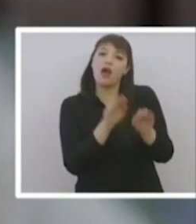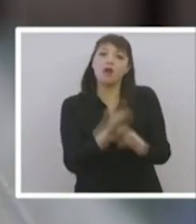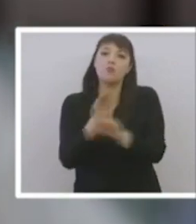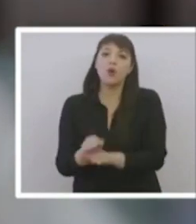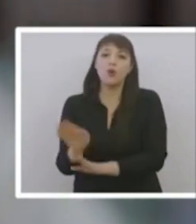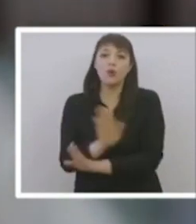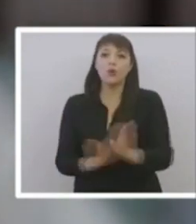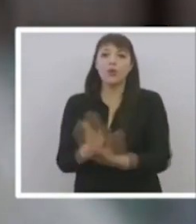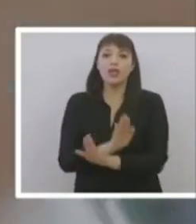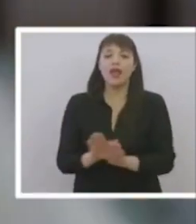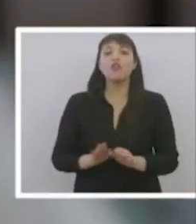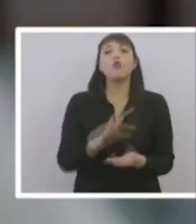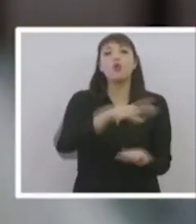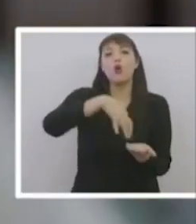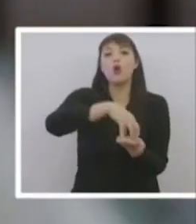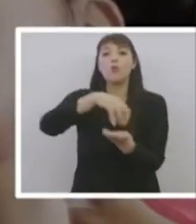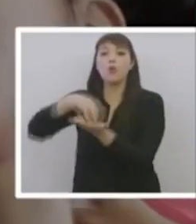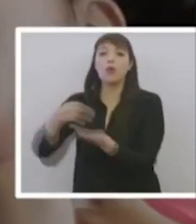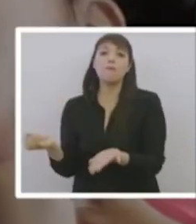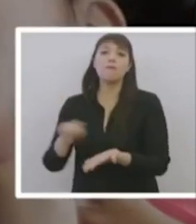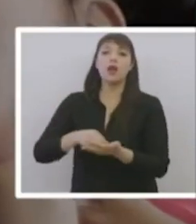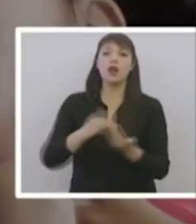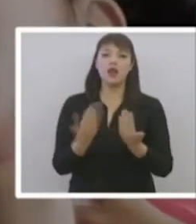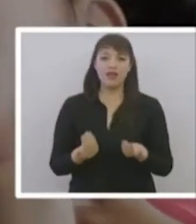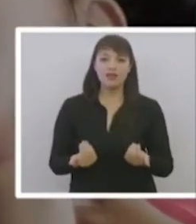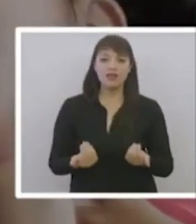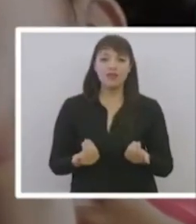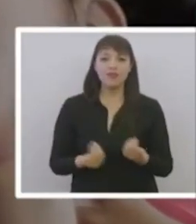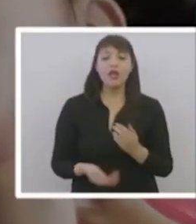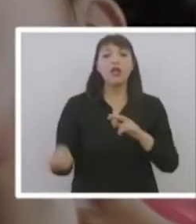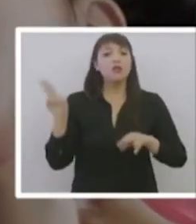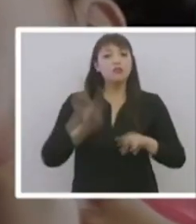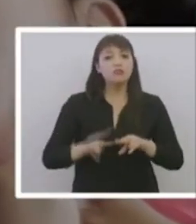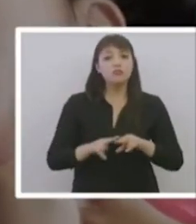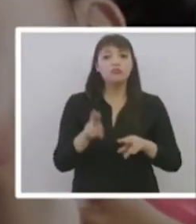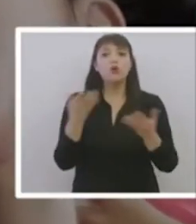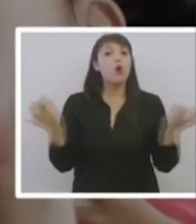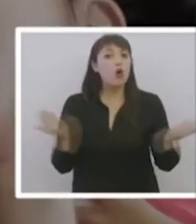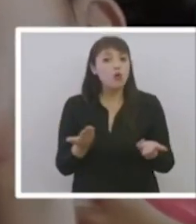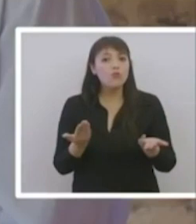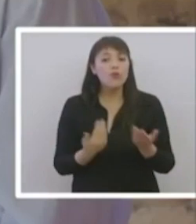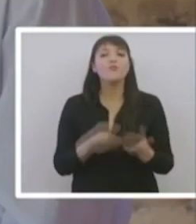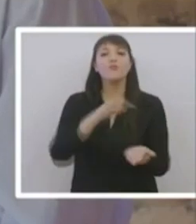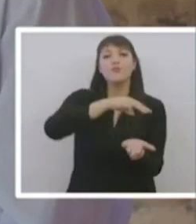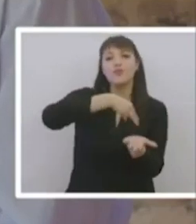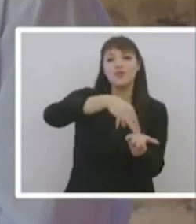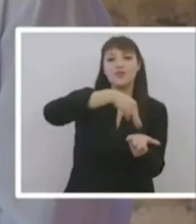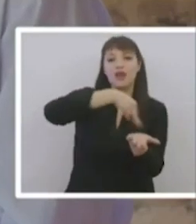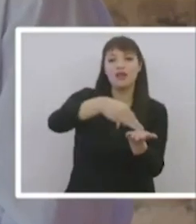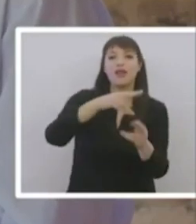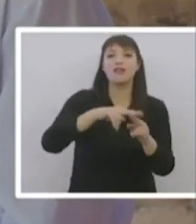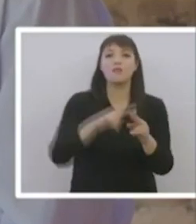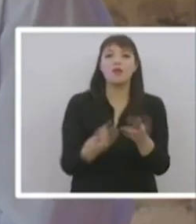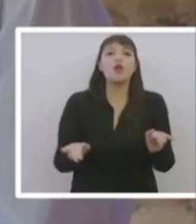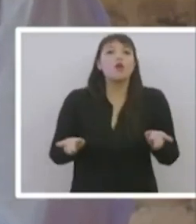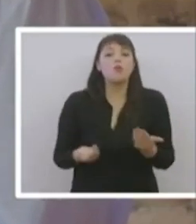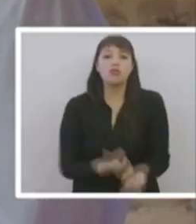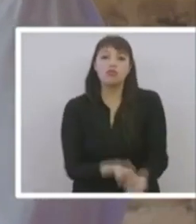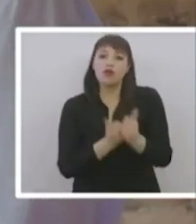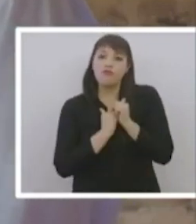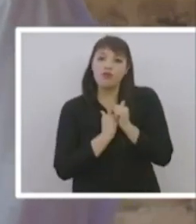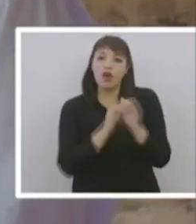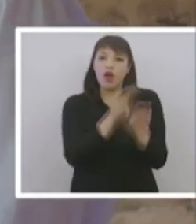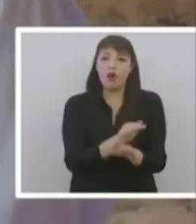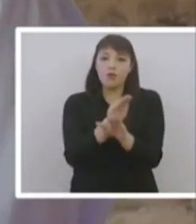déficit de poder llegar a 22 comunas, y el aumento a nivel nacional de las coberturas en las distintas comunas de la región también nos va a